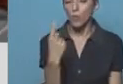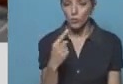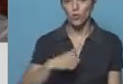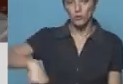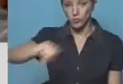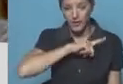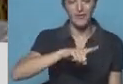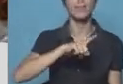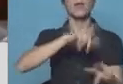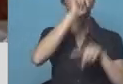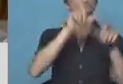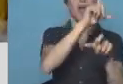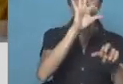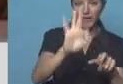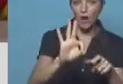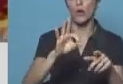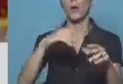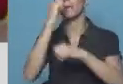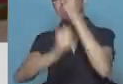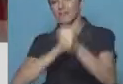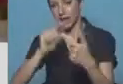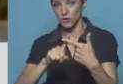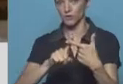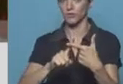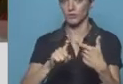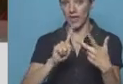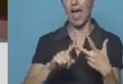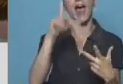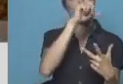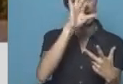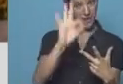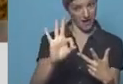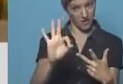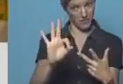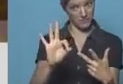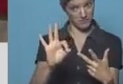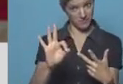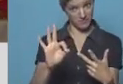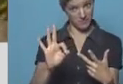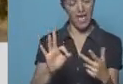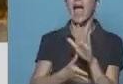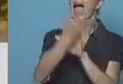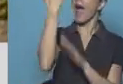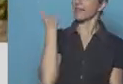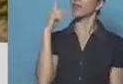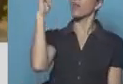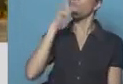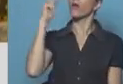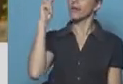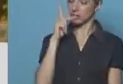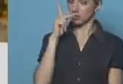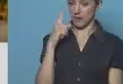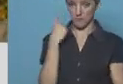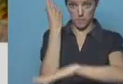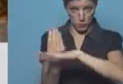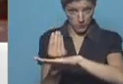cada banquero, y miren la apelación que les hago a los bancos que nos han hecho nueve corridas, cuando Néstor Kirchner llegó al